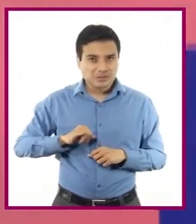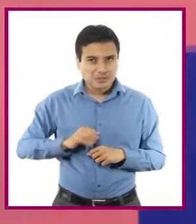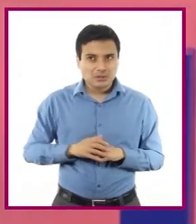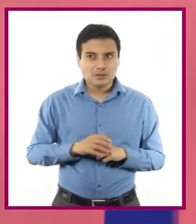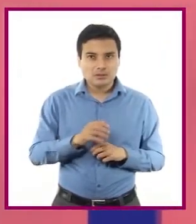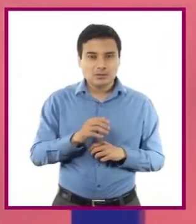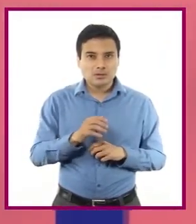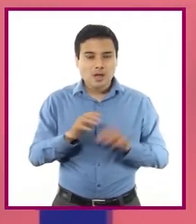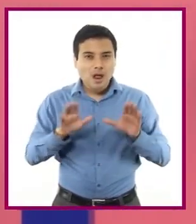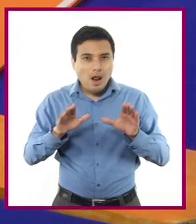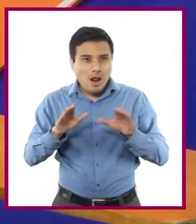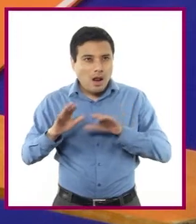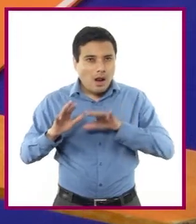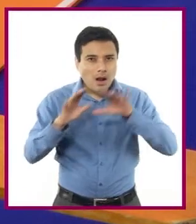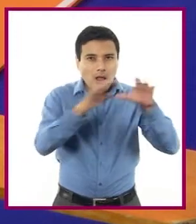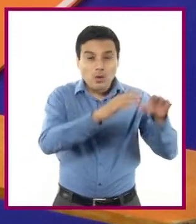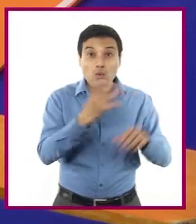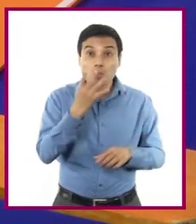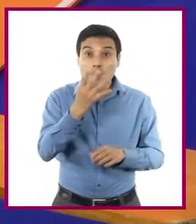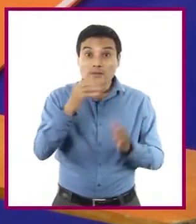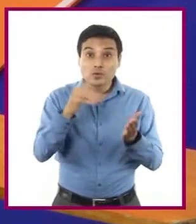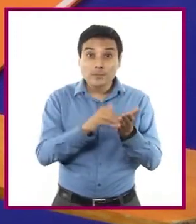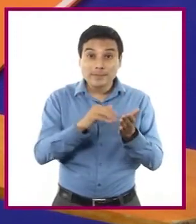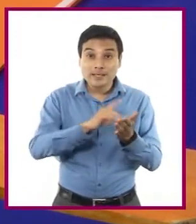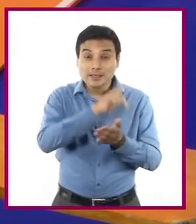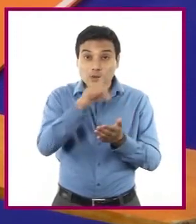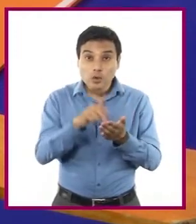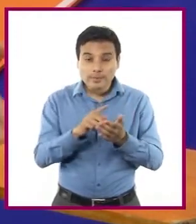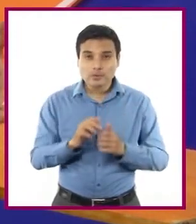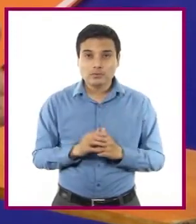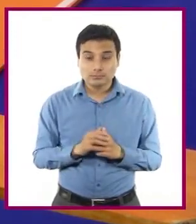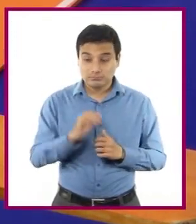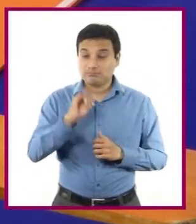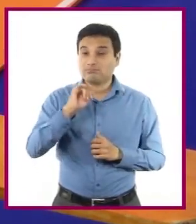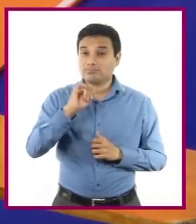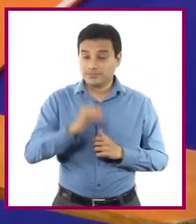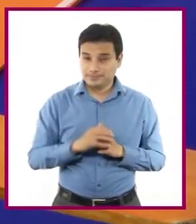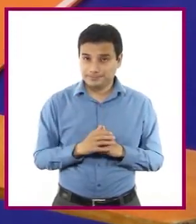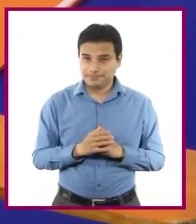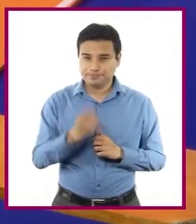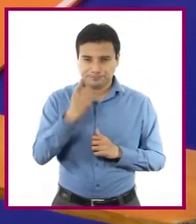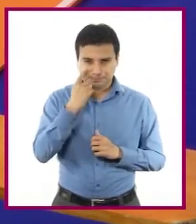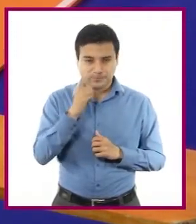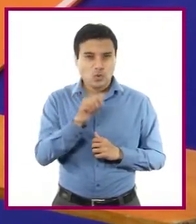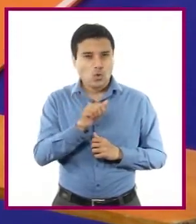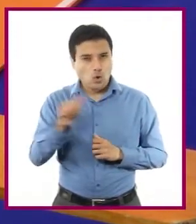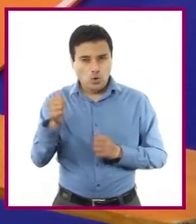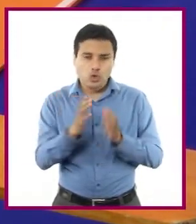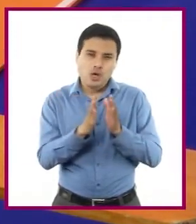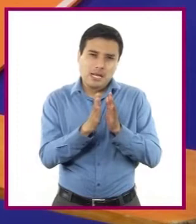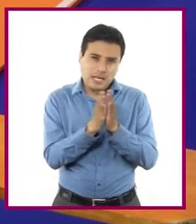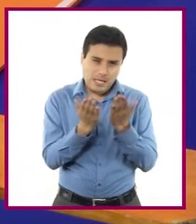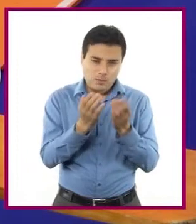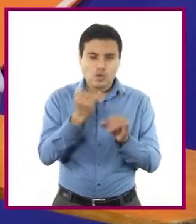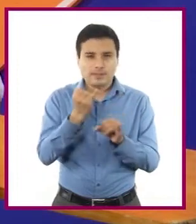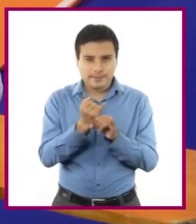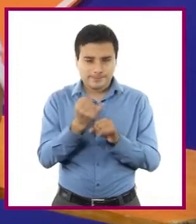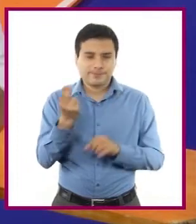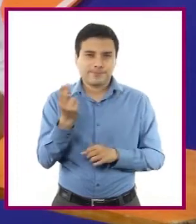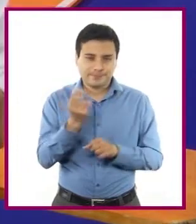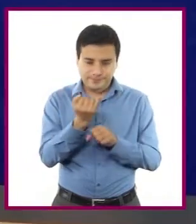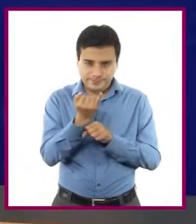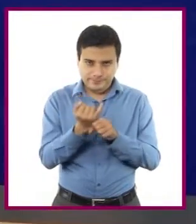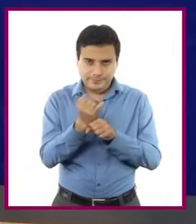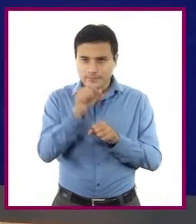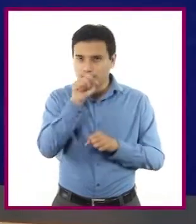4.000 kilómetros de camino. Así es, pero será importante revisar otras fuentes para identificar si estas ideas